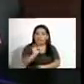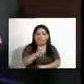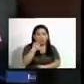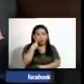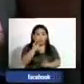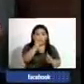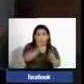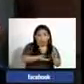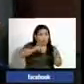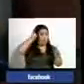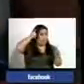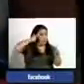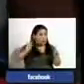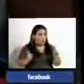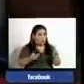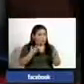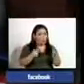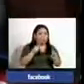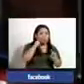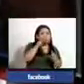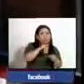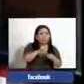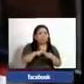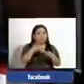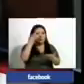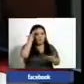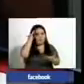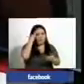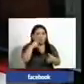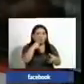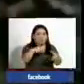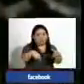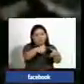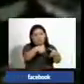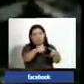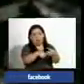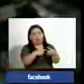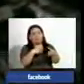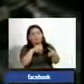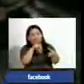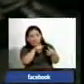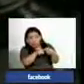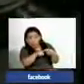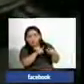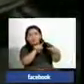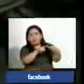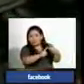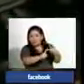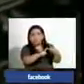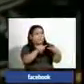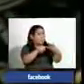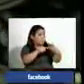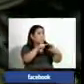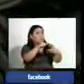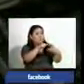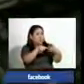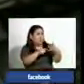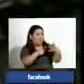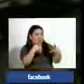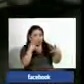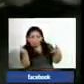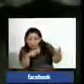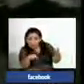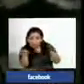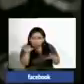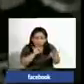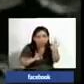Coria el que llega, se instala, reconoce el plantel y dice, cuento contigo, no cuento contigo, cuento contigo y quiero que